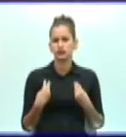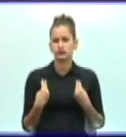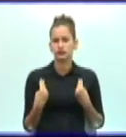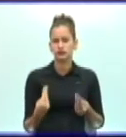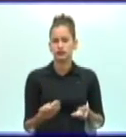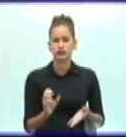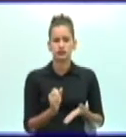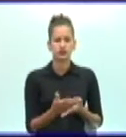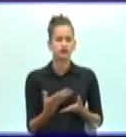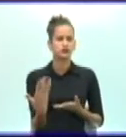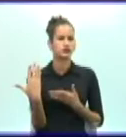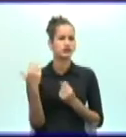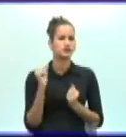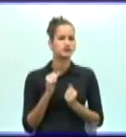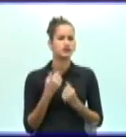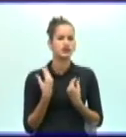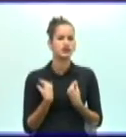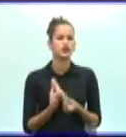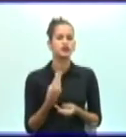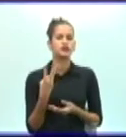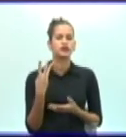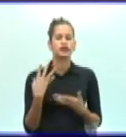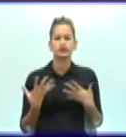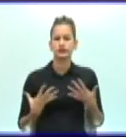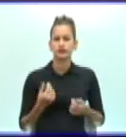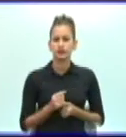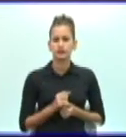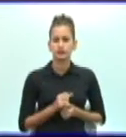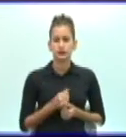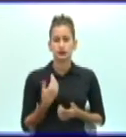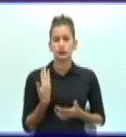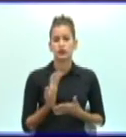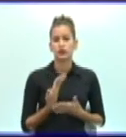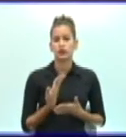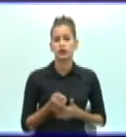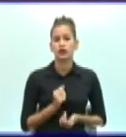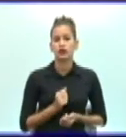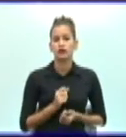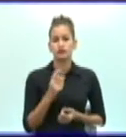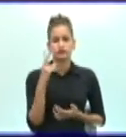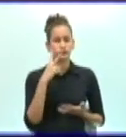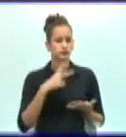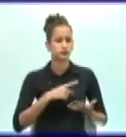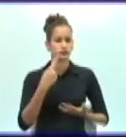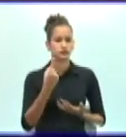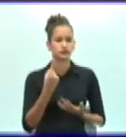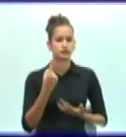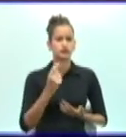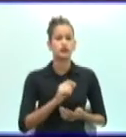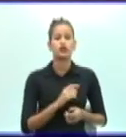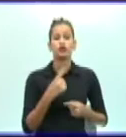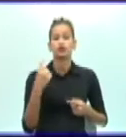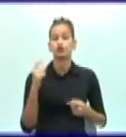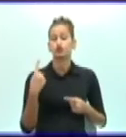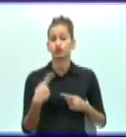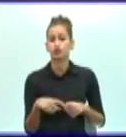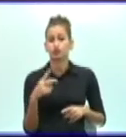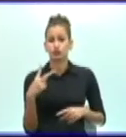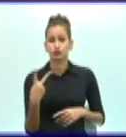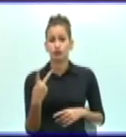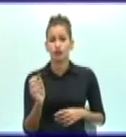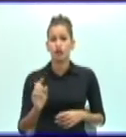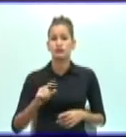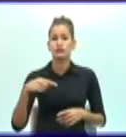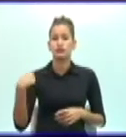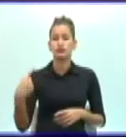tres ejercicios. Yo les propongo revisar uno y dejar los otros dos para el próximo encuentro, porque el contenido de hoy,